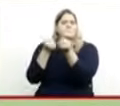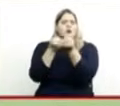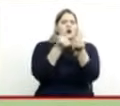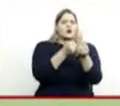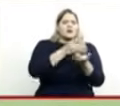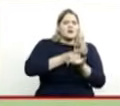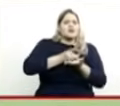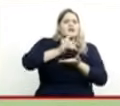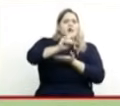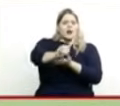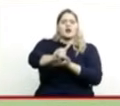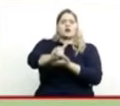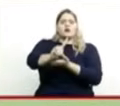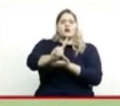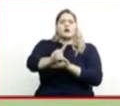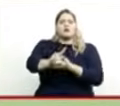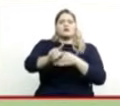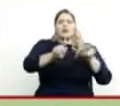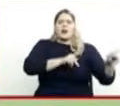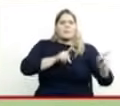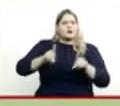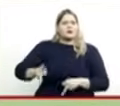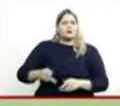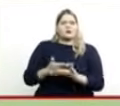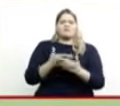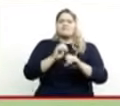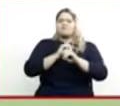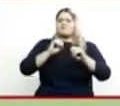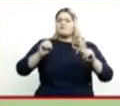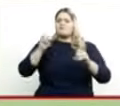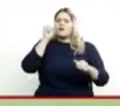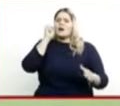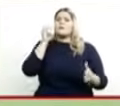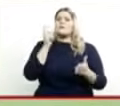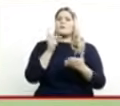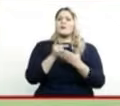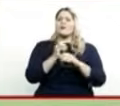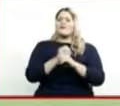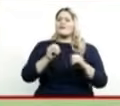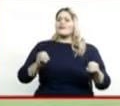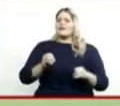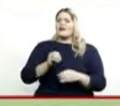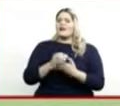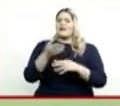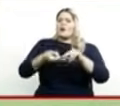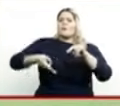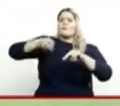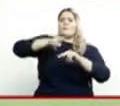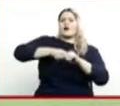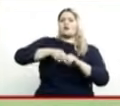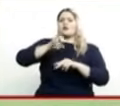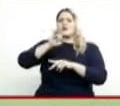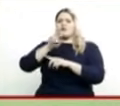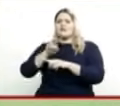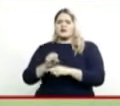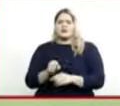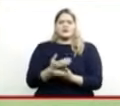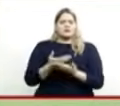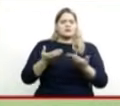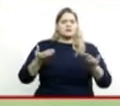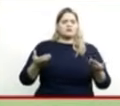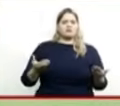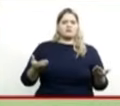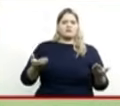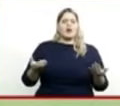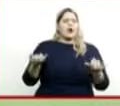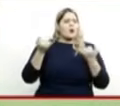la justicia y sin aprobar ni un solo nuevo impuesto, proporciona